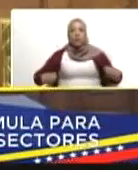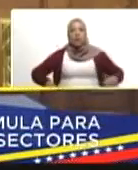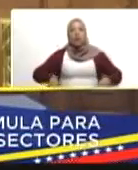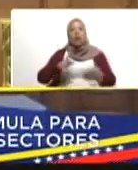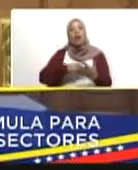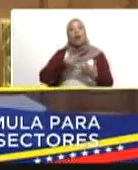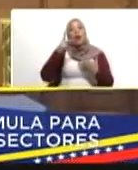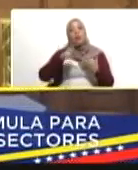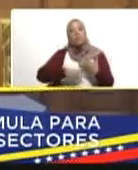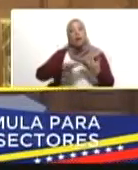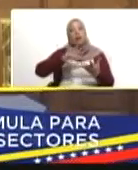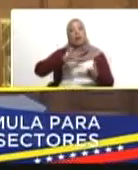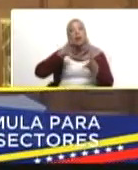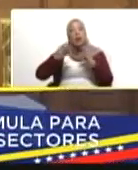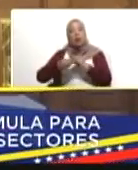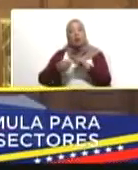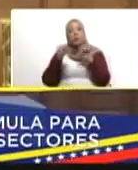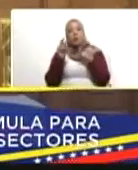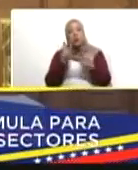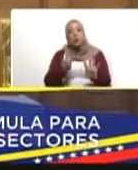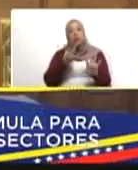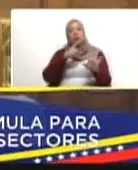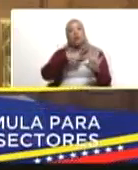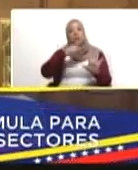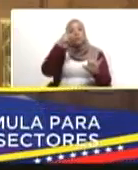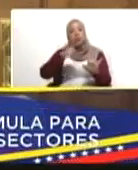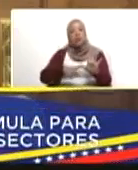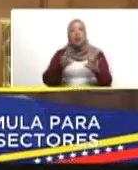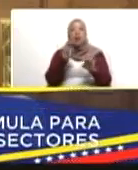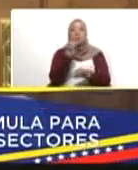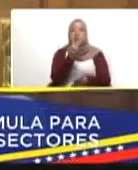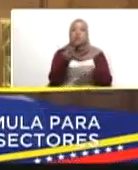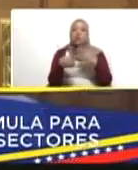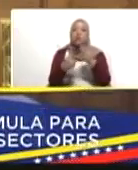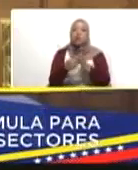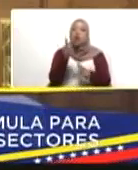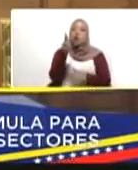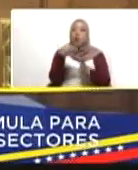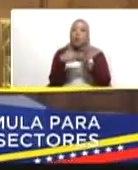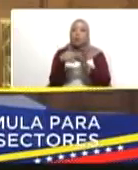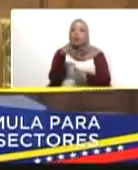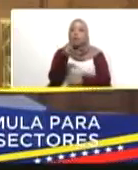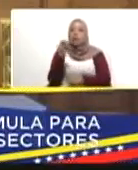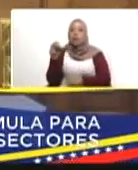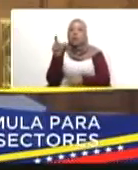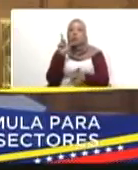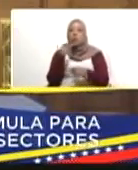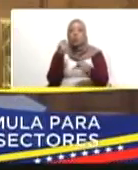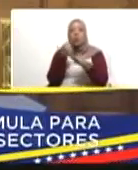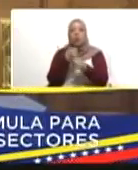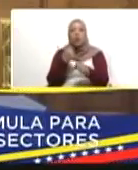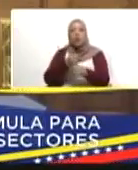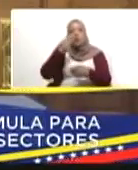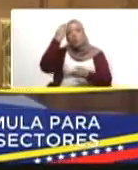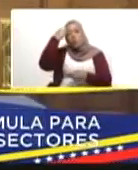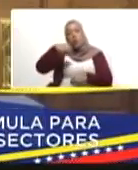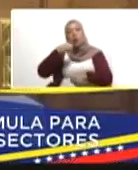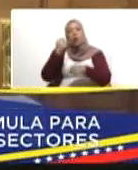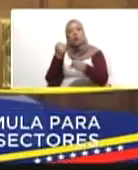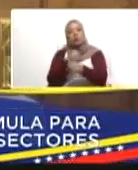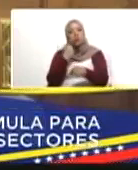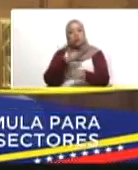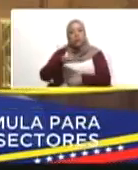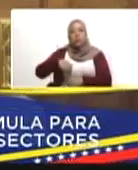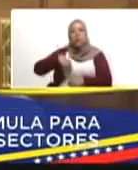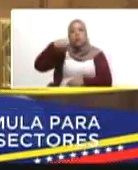siete transformaciones el plan de la 7t 2030 que guarda una coherencia absoluta con